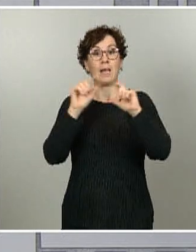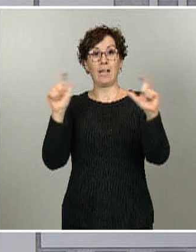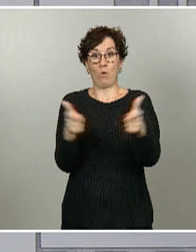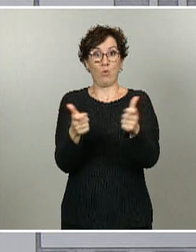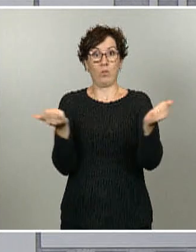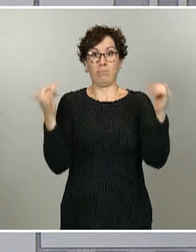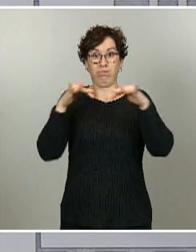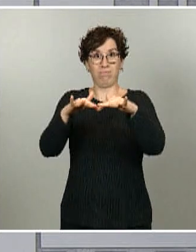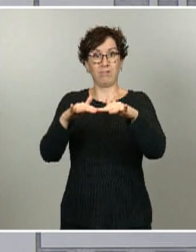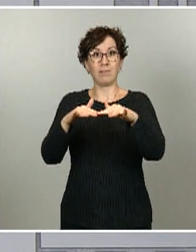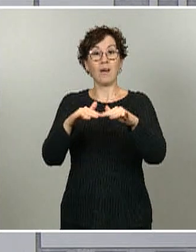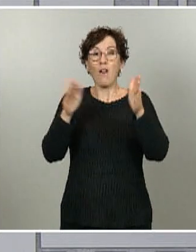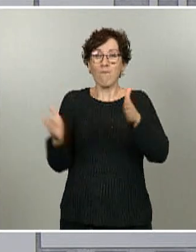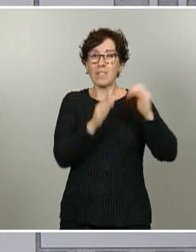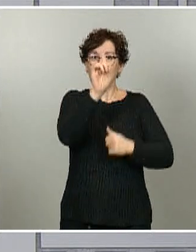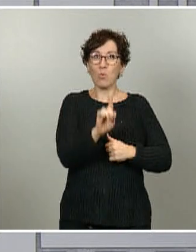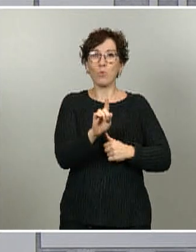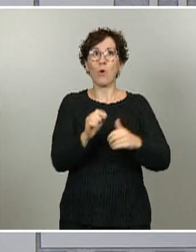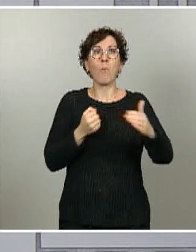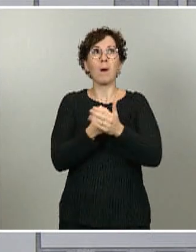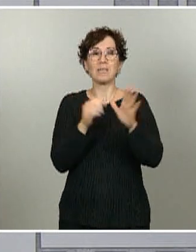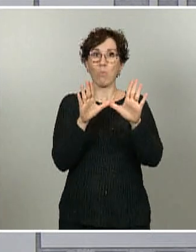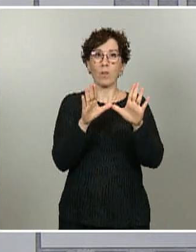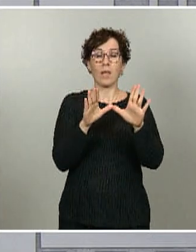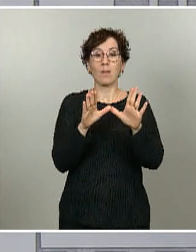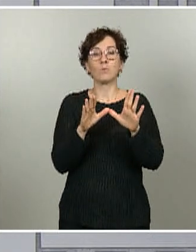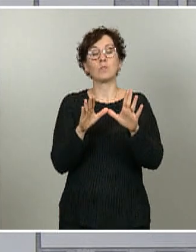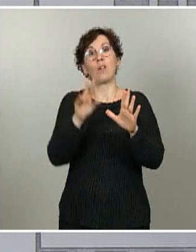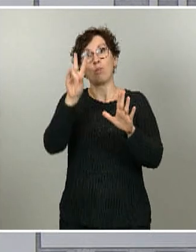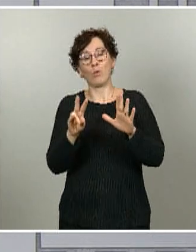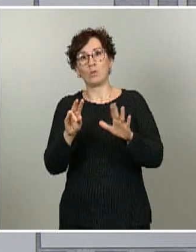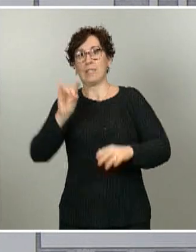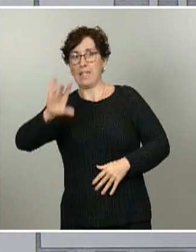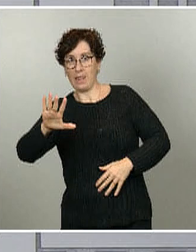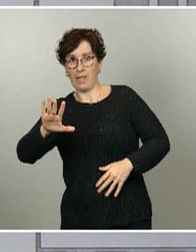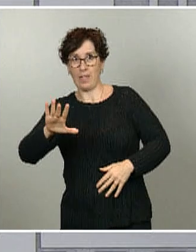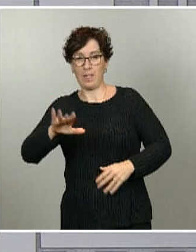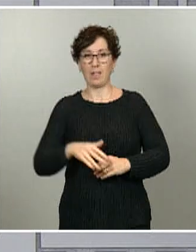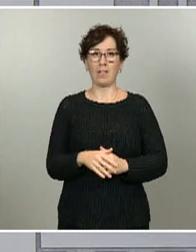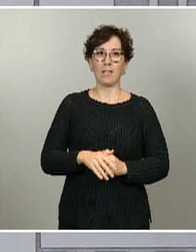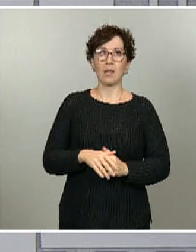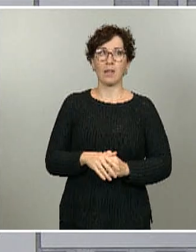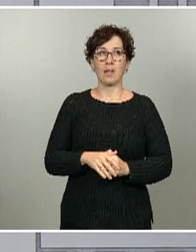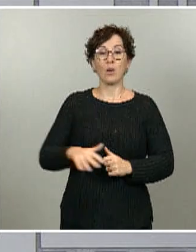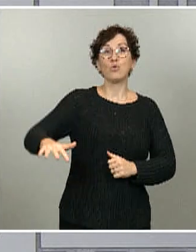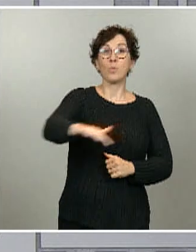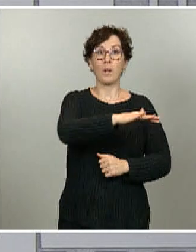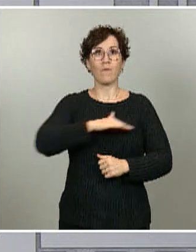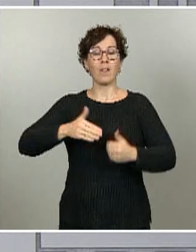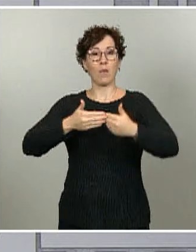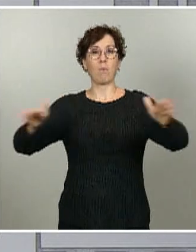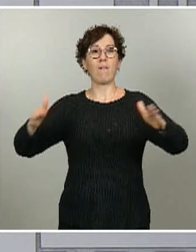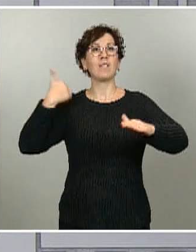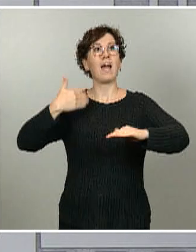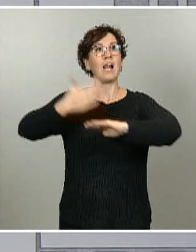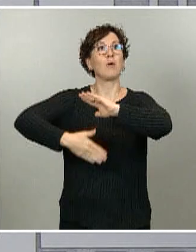hasta 10 personas se incrementan a 15 personas, no hay limitación en cuanto a superficies comerciales para abrir